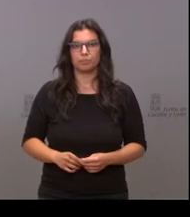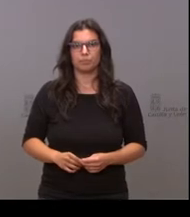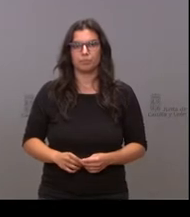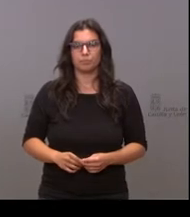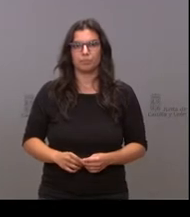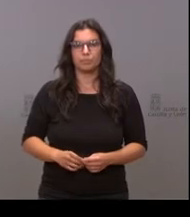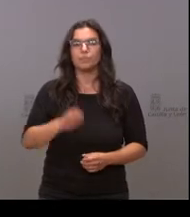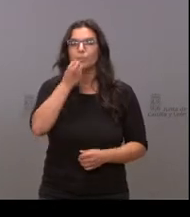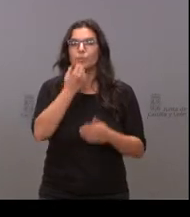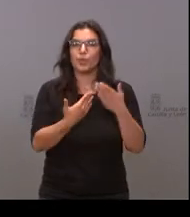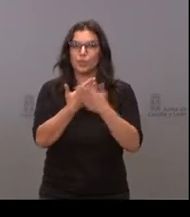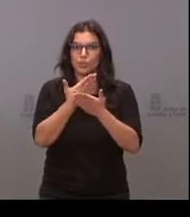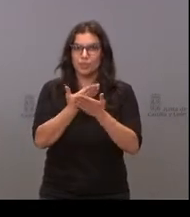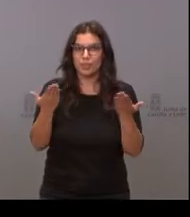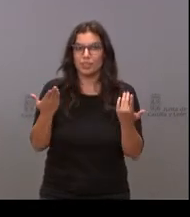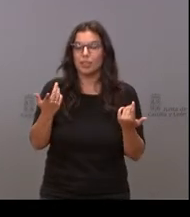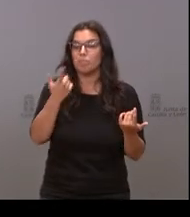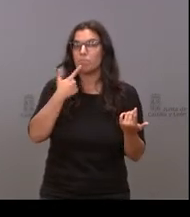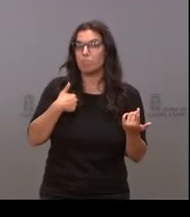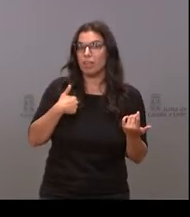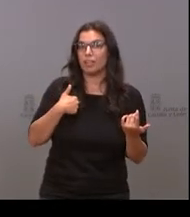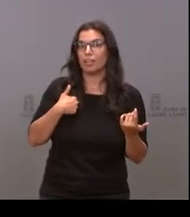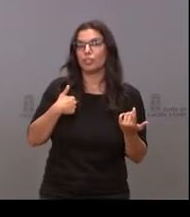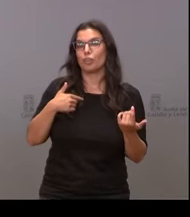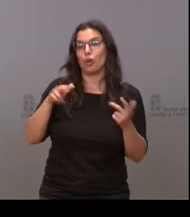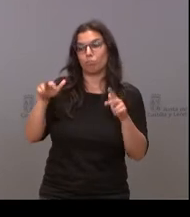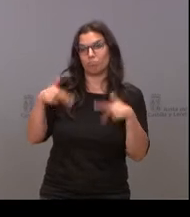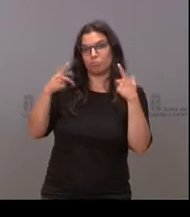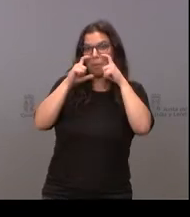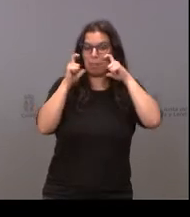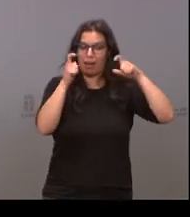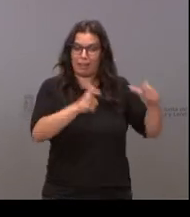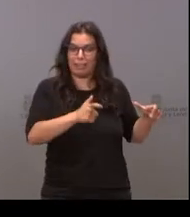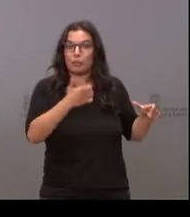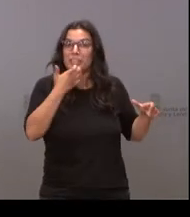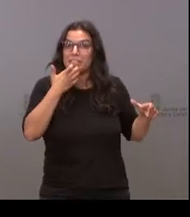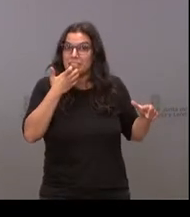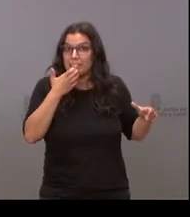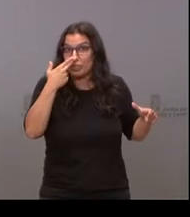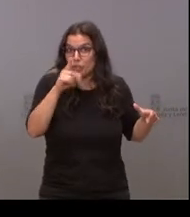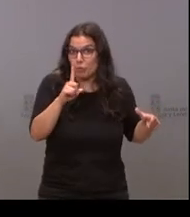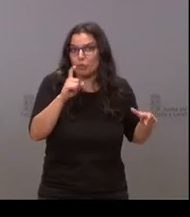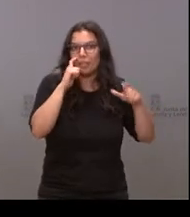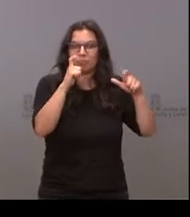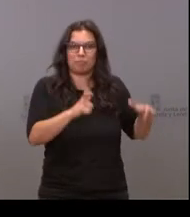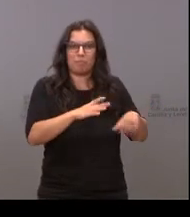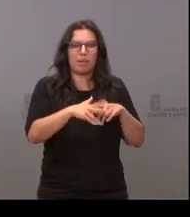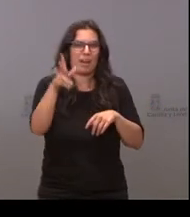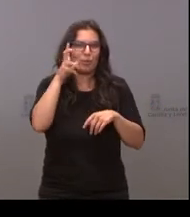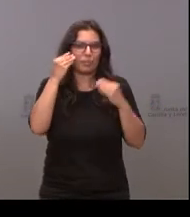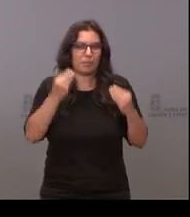muy buenos días a todos me han dicho que tenía venia para poderme quitar la mascarilla así que ese no les importa me la quito para que me puedan escuchar